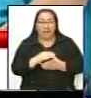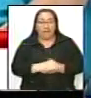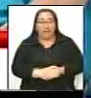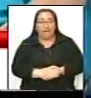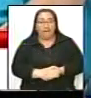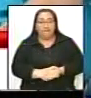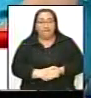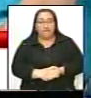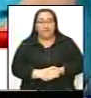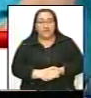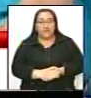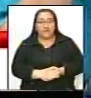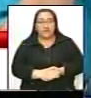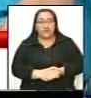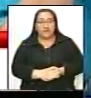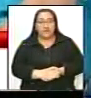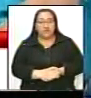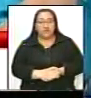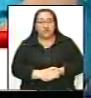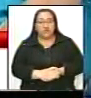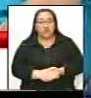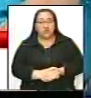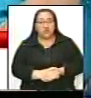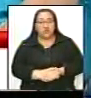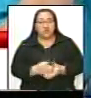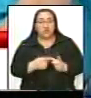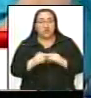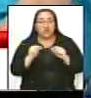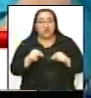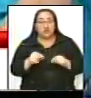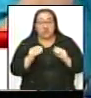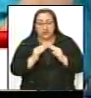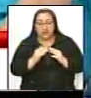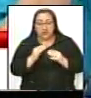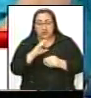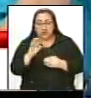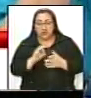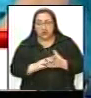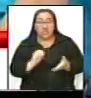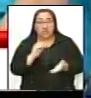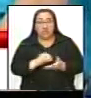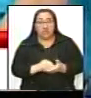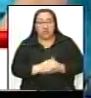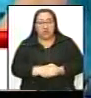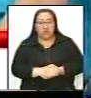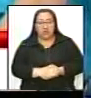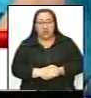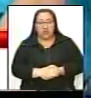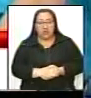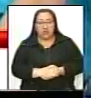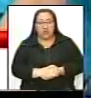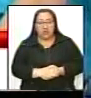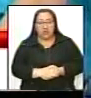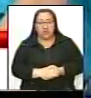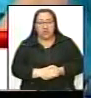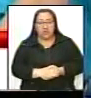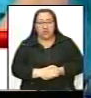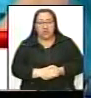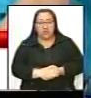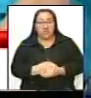el riesgo cambiario. Entonces, a esa tasa se le aplica el riesgo cambiario, que es